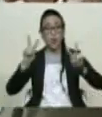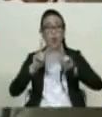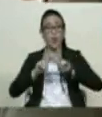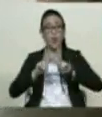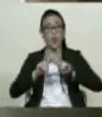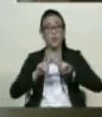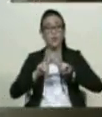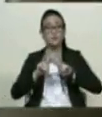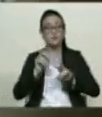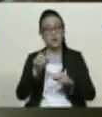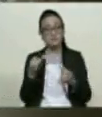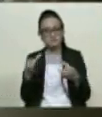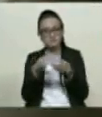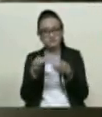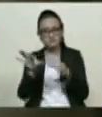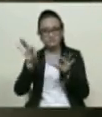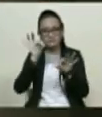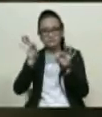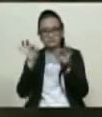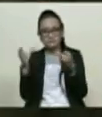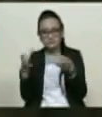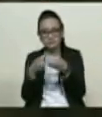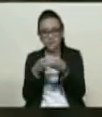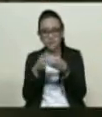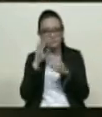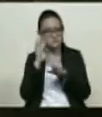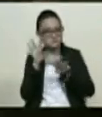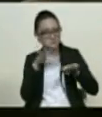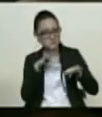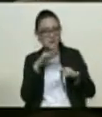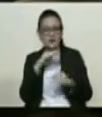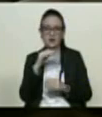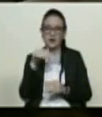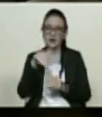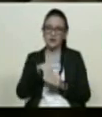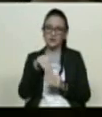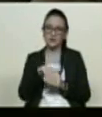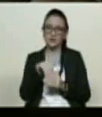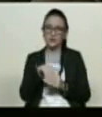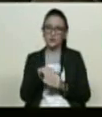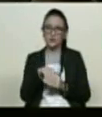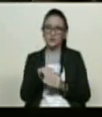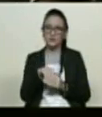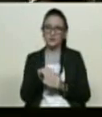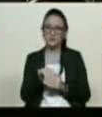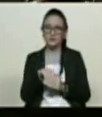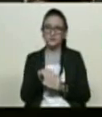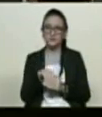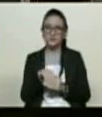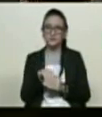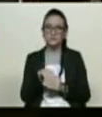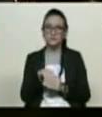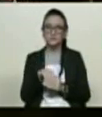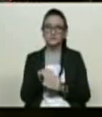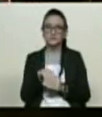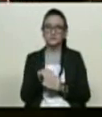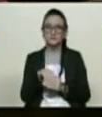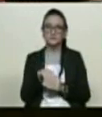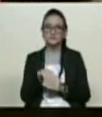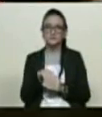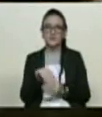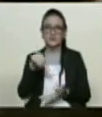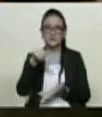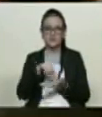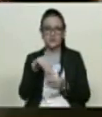conforme una delegación de acompañamiento y observación electoral. que los centros